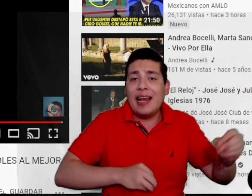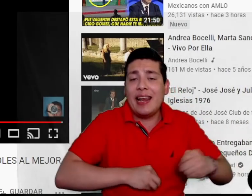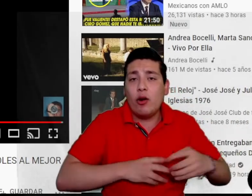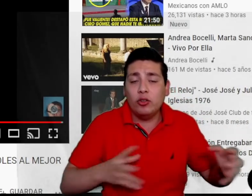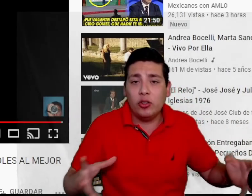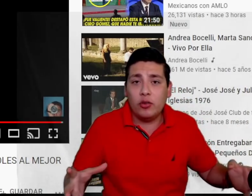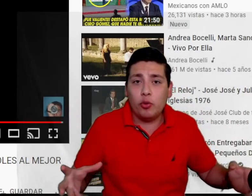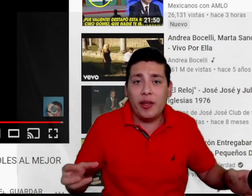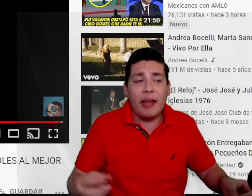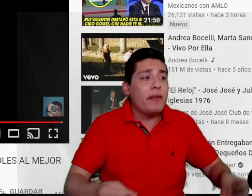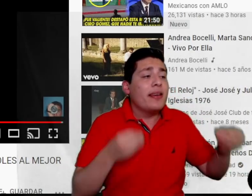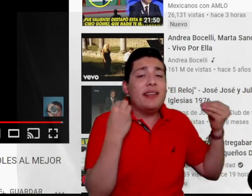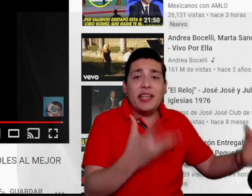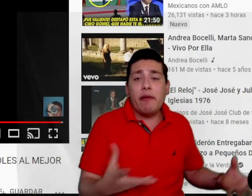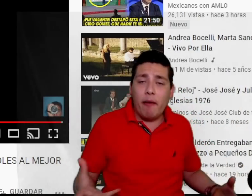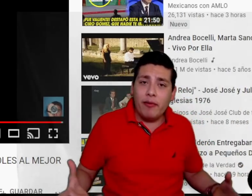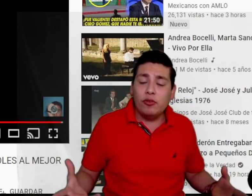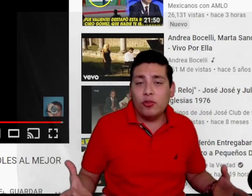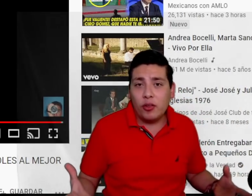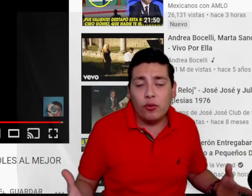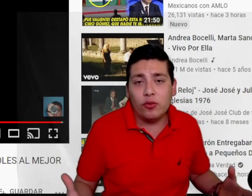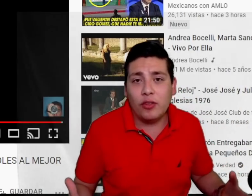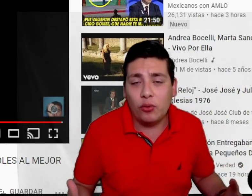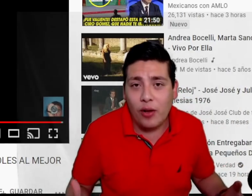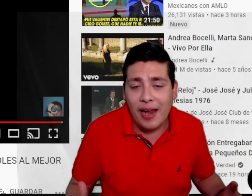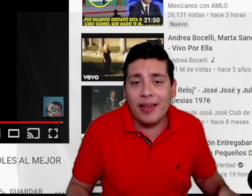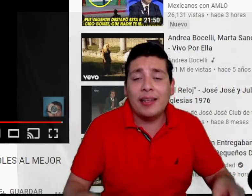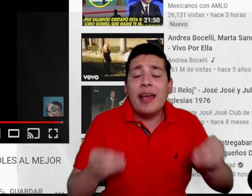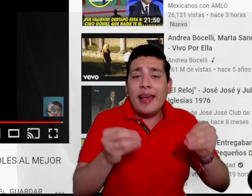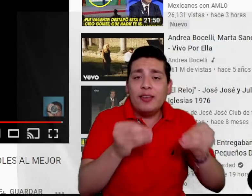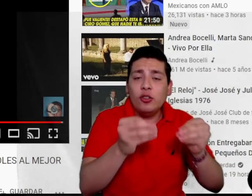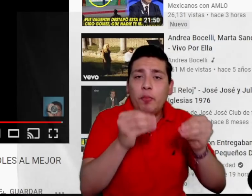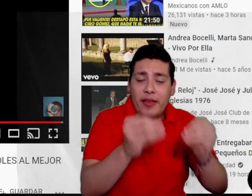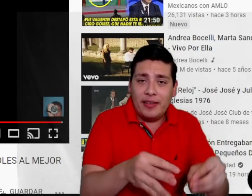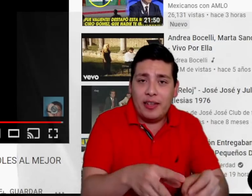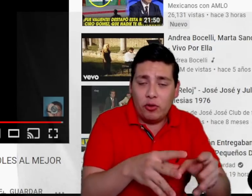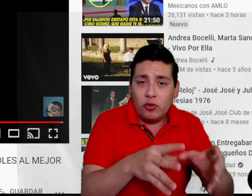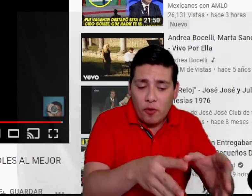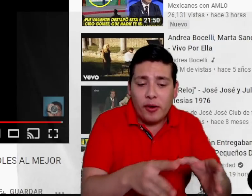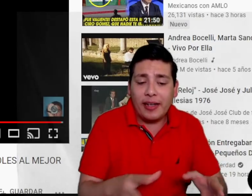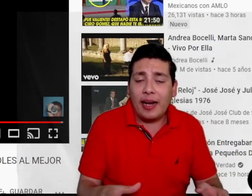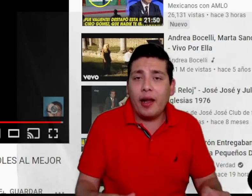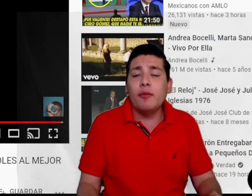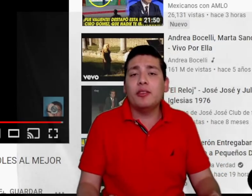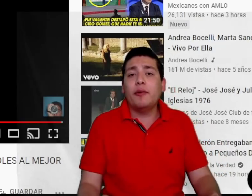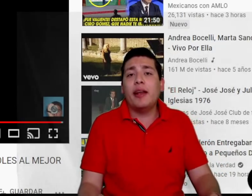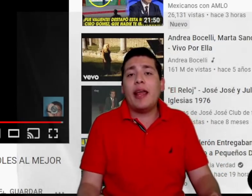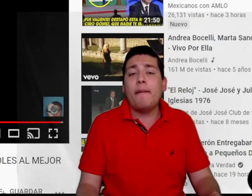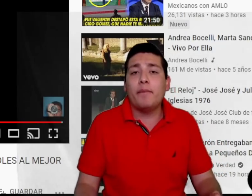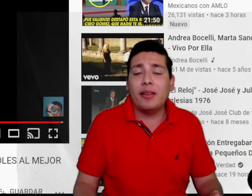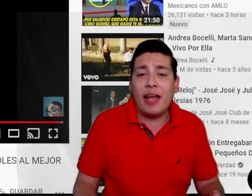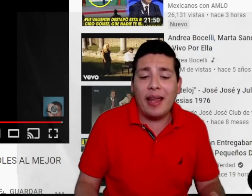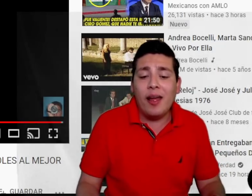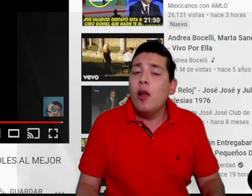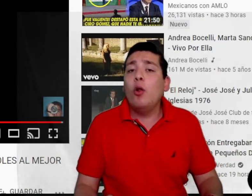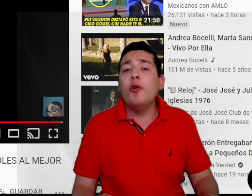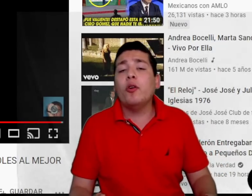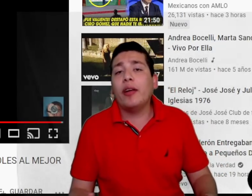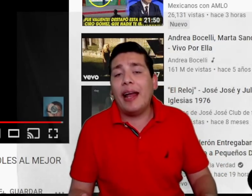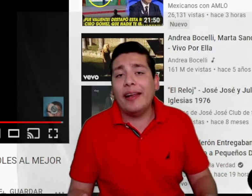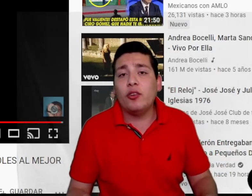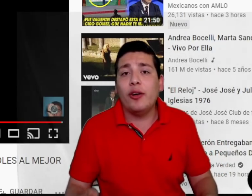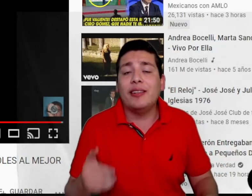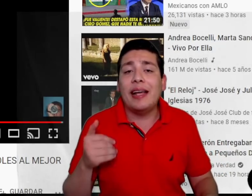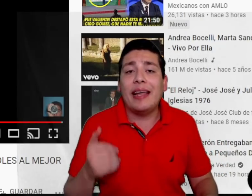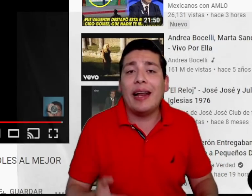hacían el negocio de su vida y se llevaban nuestros recursos naturales. Estos padrecitos, como el que acabamos de ver en pantalla, lo